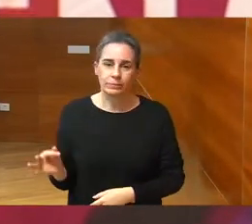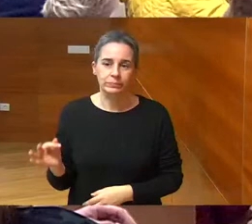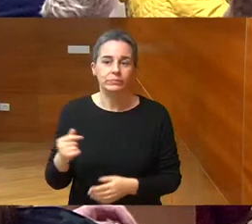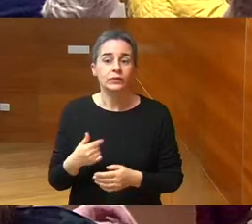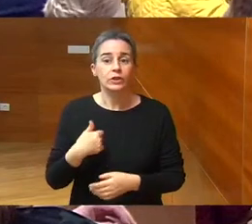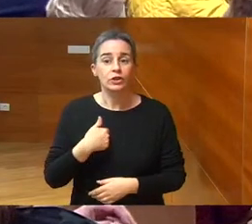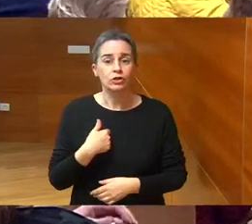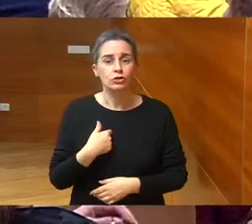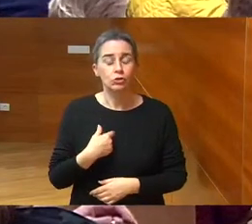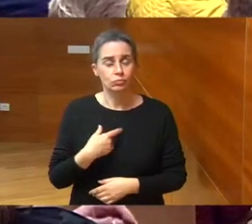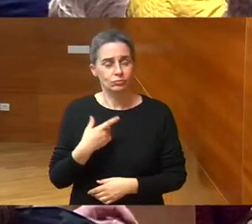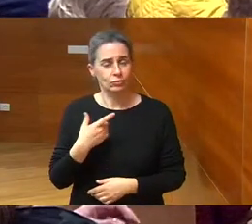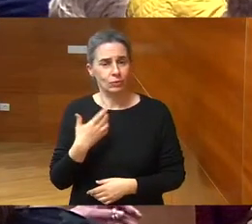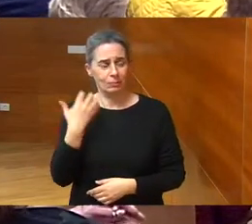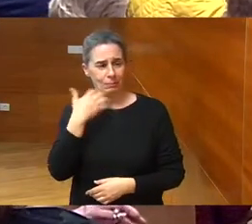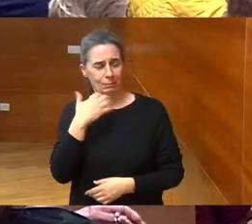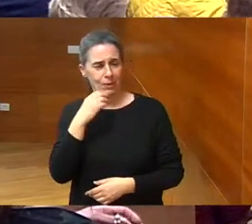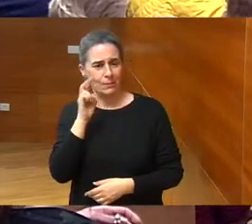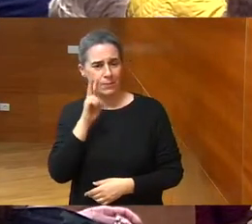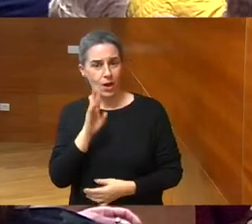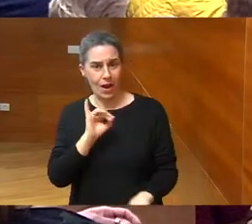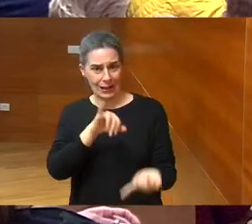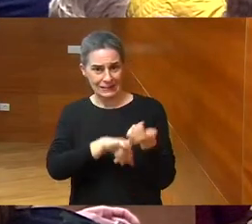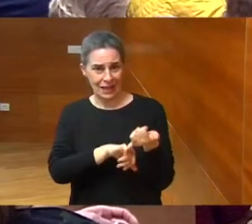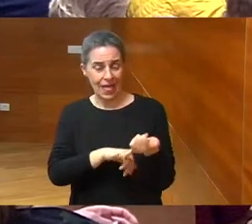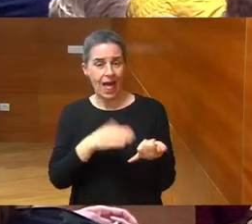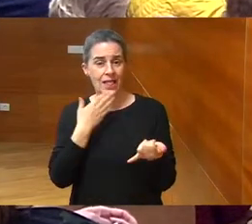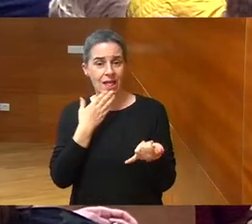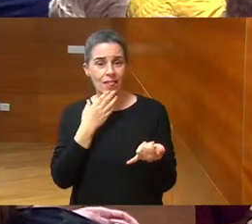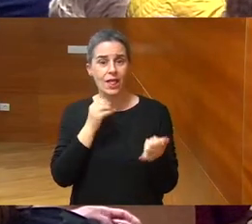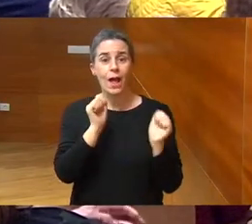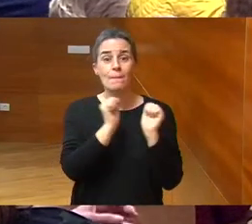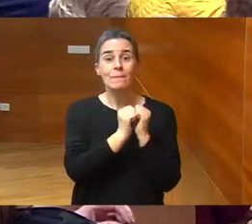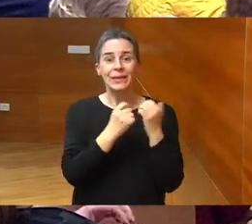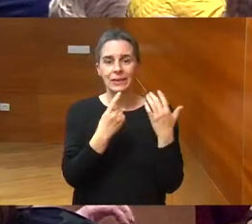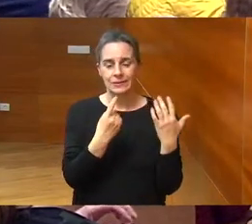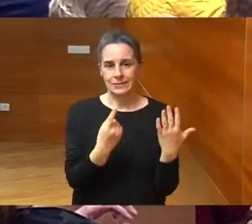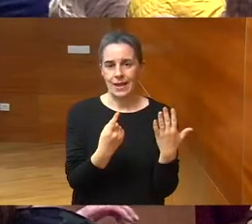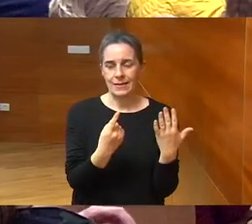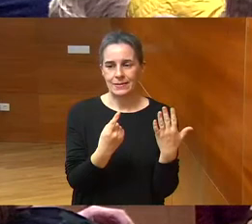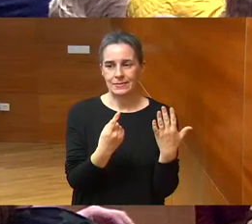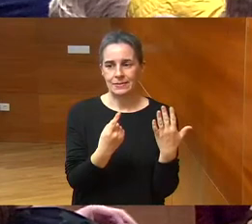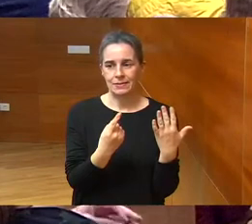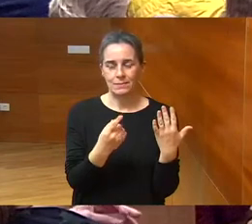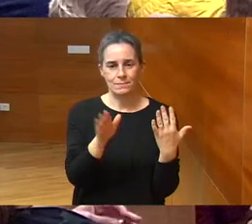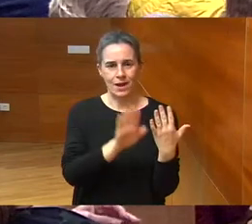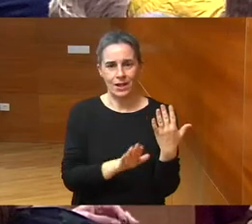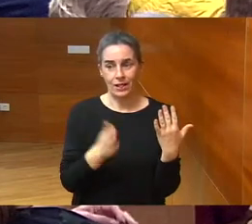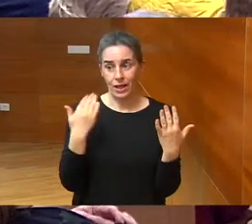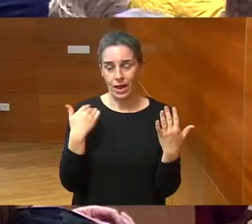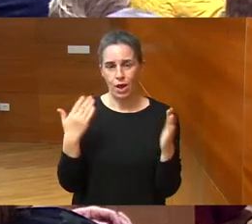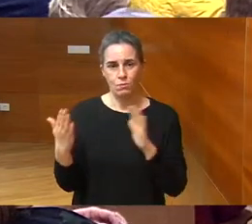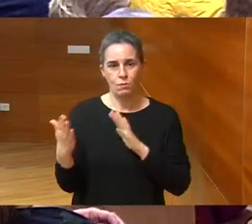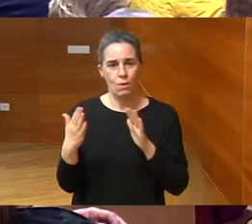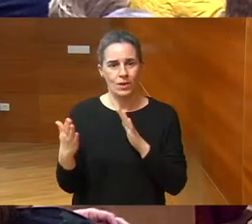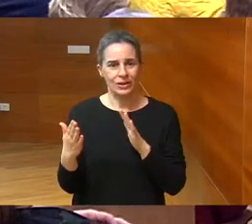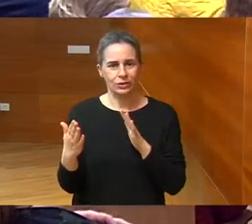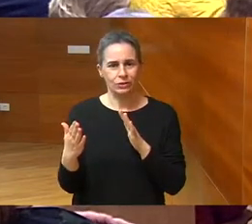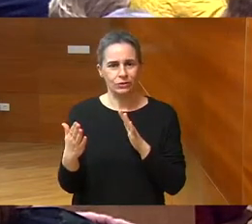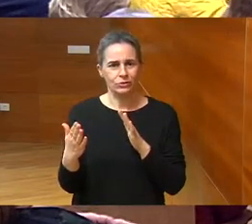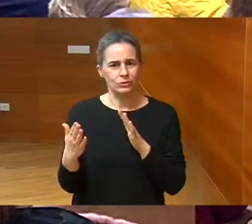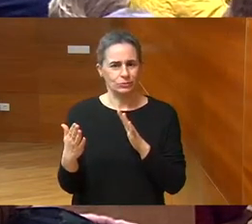es 26 años y dame idea de que en aquel momento ya era